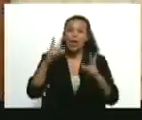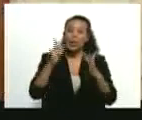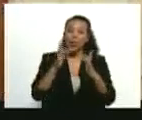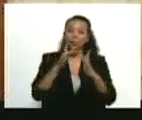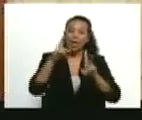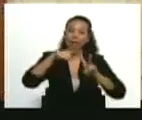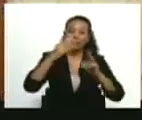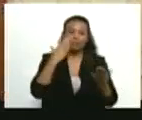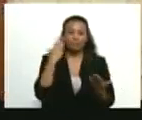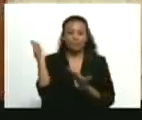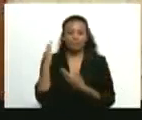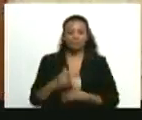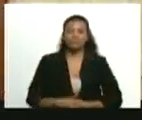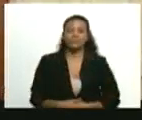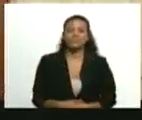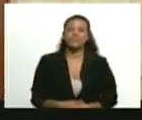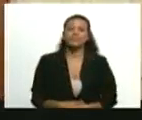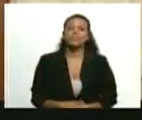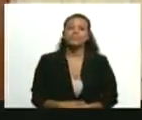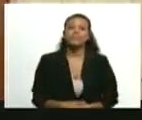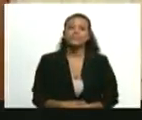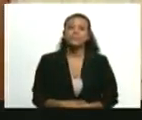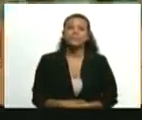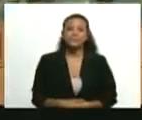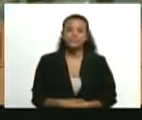más del programa.